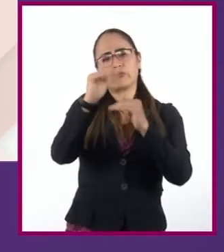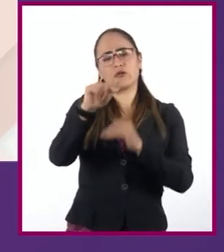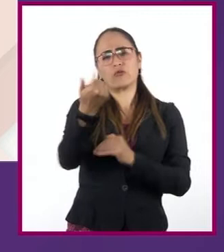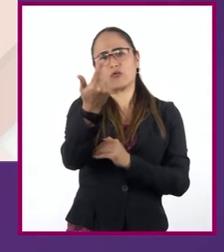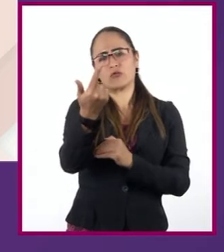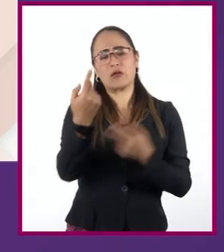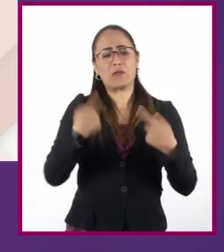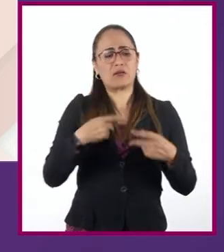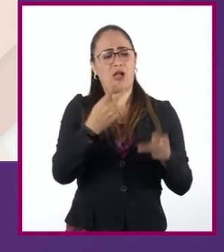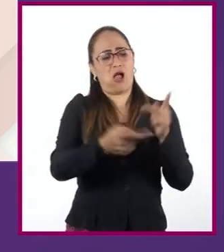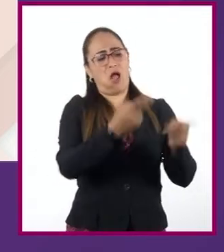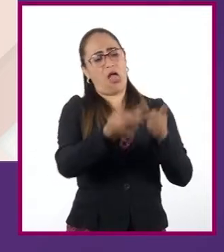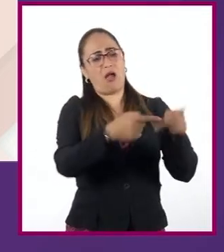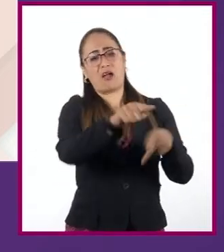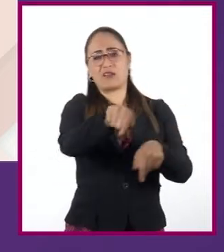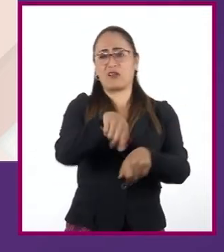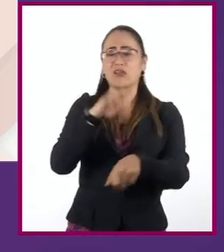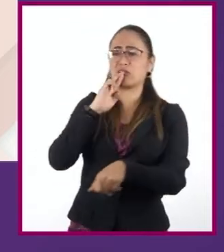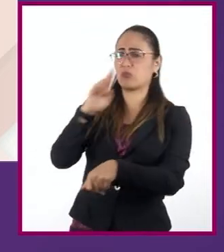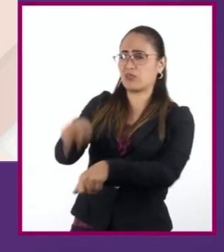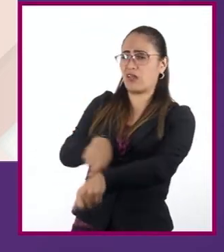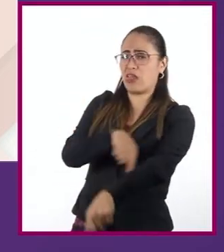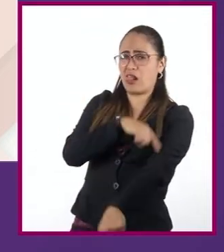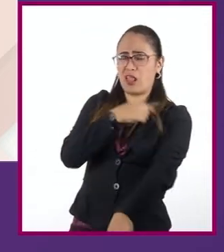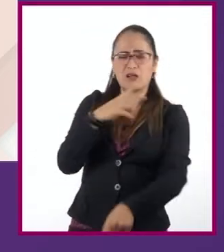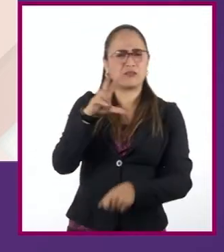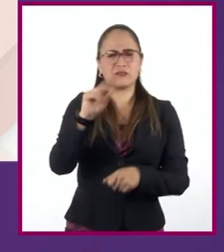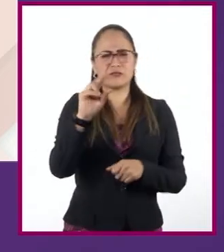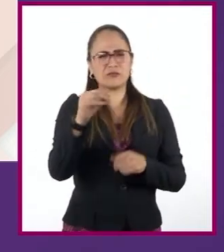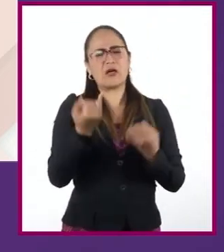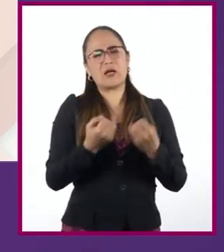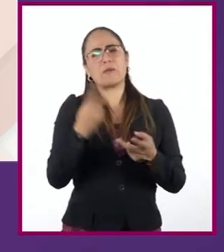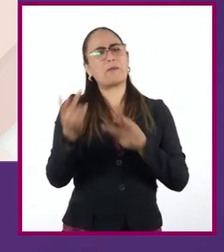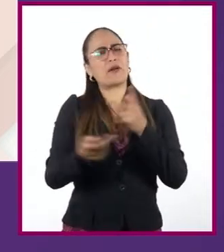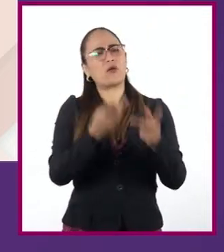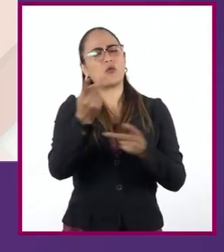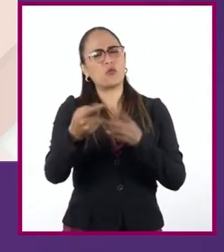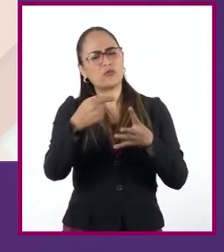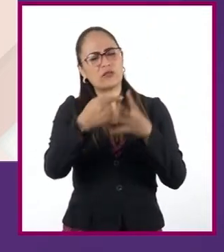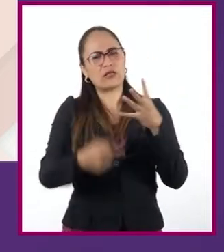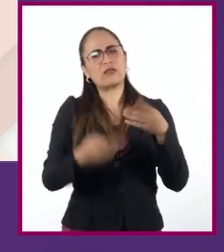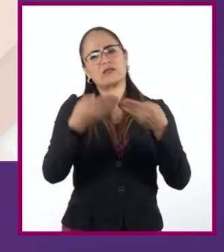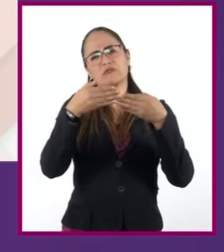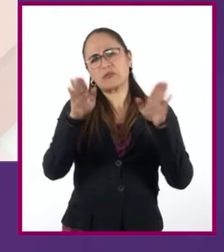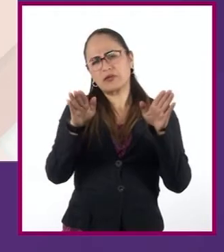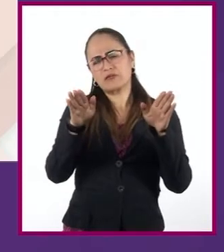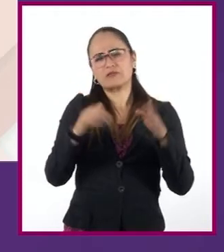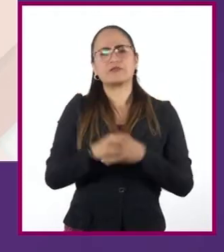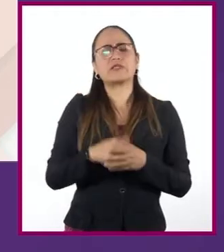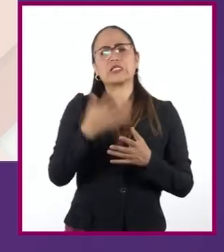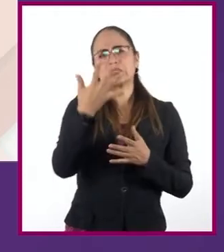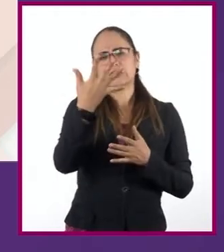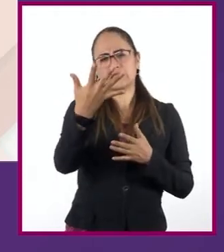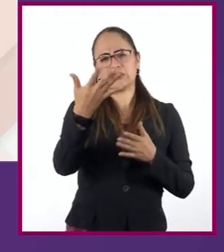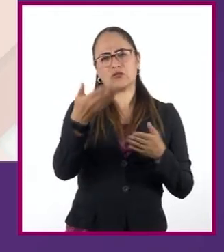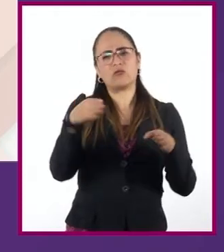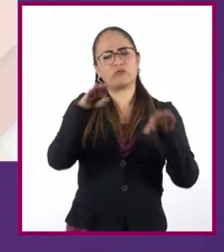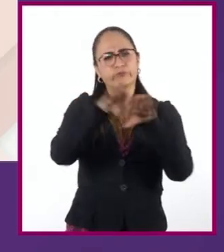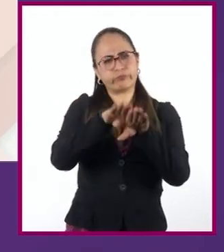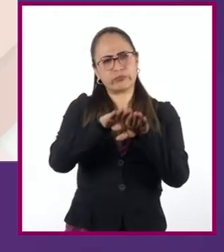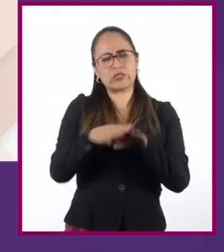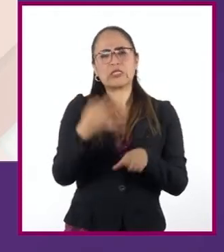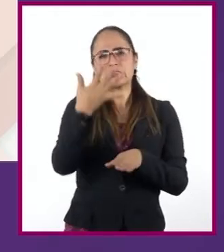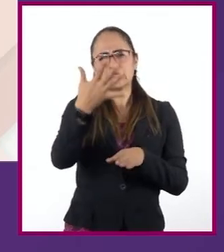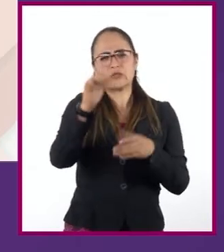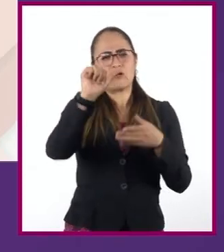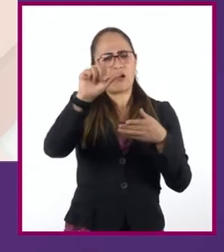cansar a los encuestados. Los tipos de preguntas que incluimos fueron 2 abiertas, 5 cerradas y 5 de